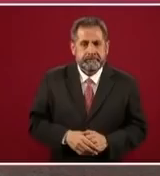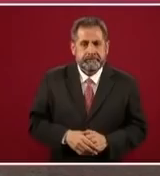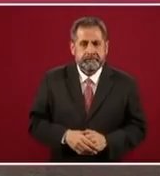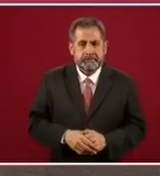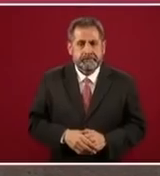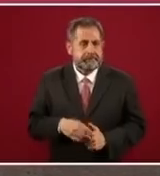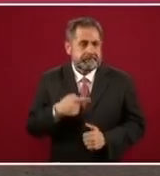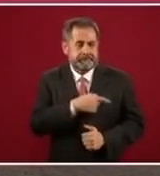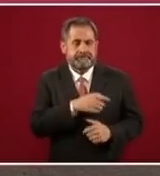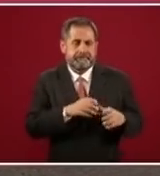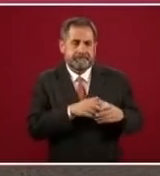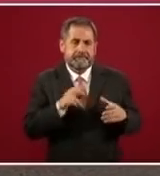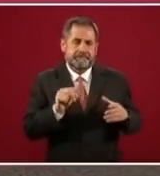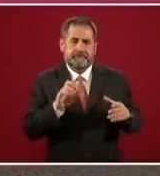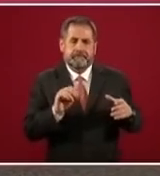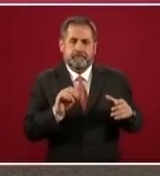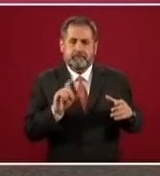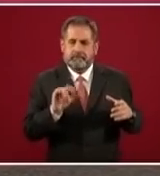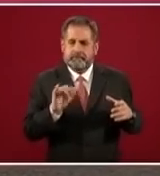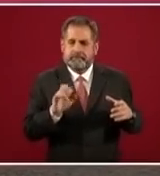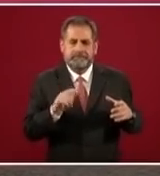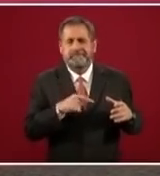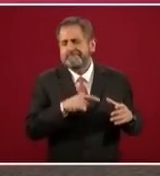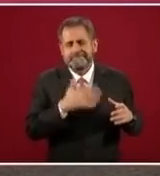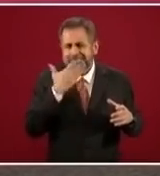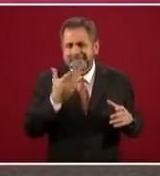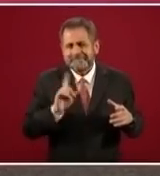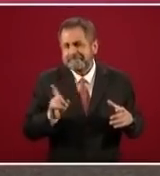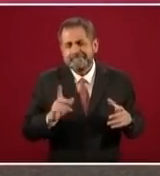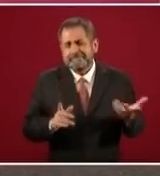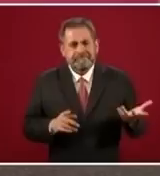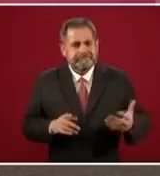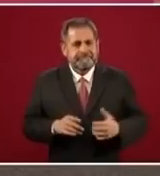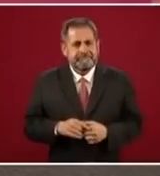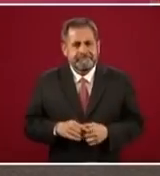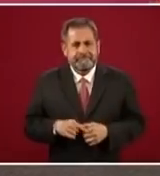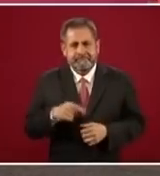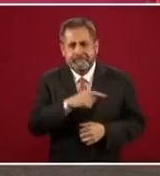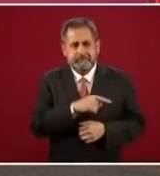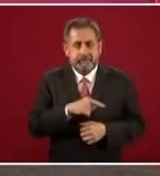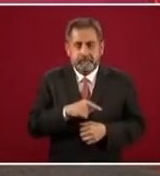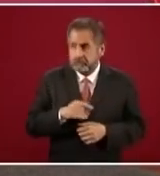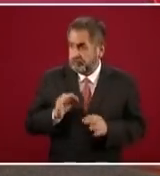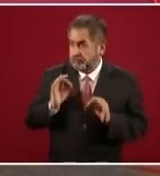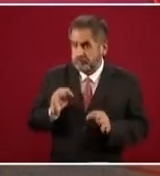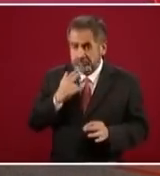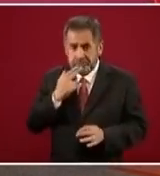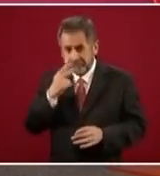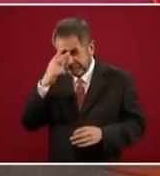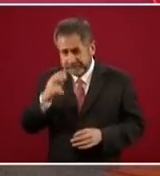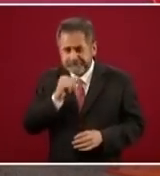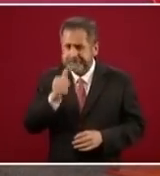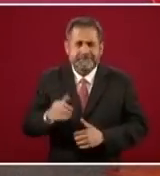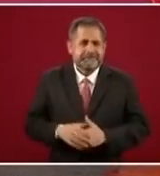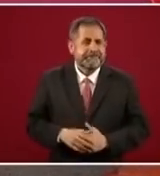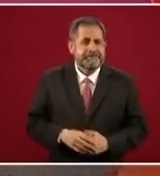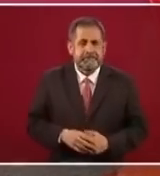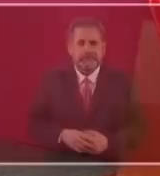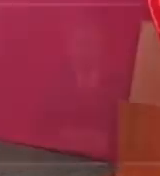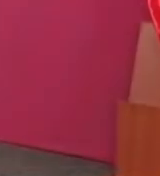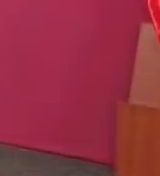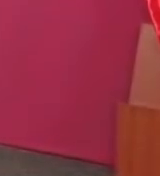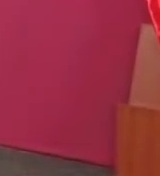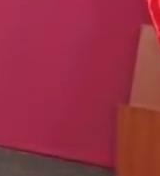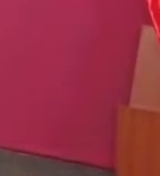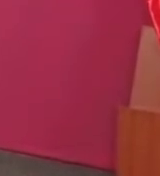del neoliberalismo, que ya no se aplica en México. Estamos en